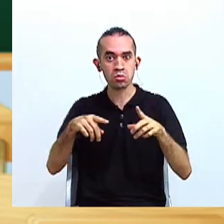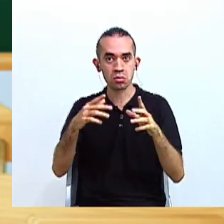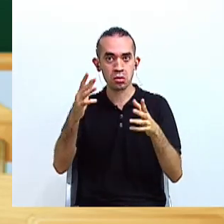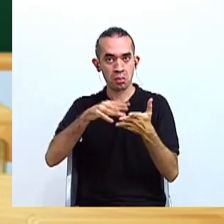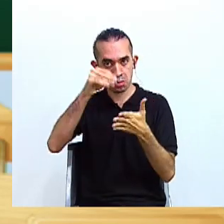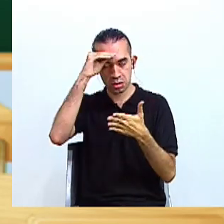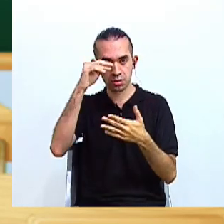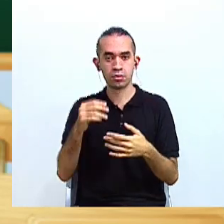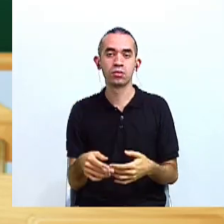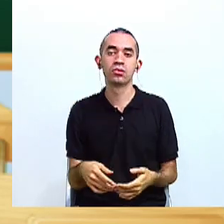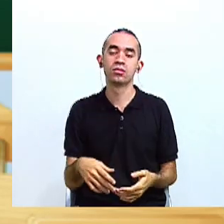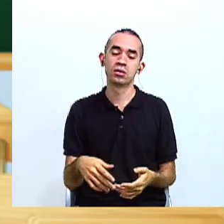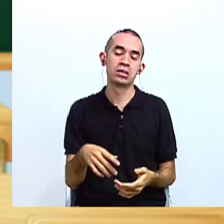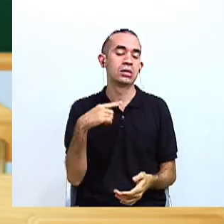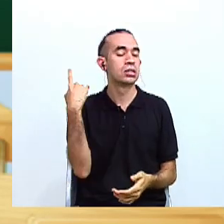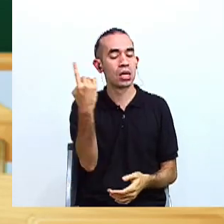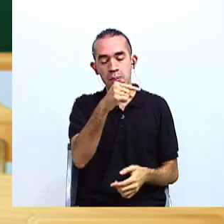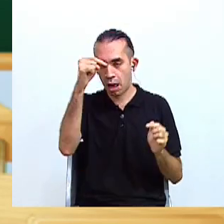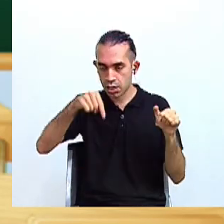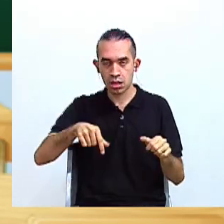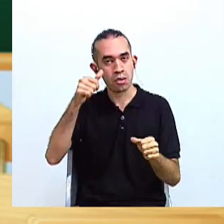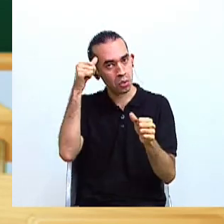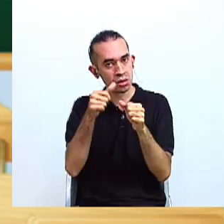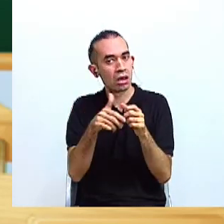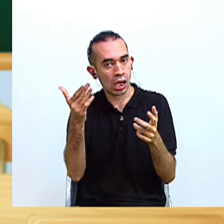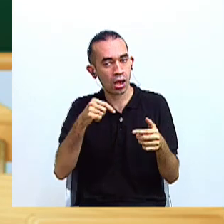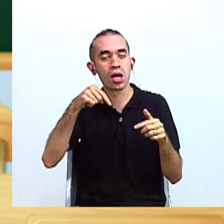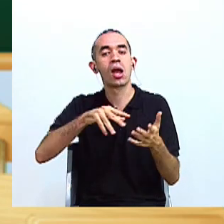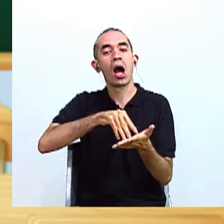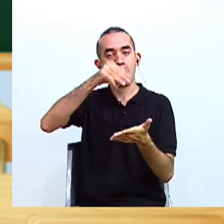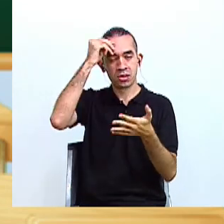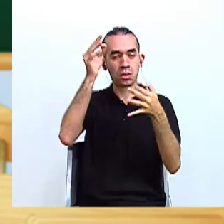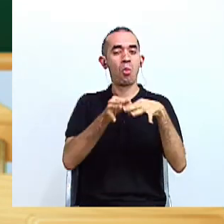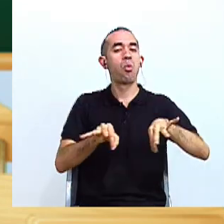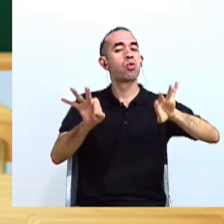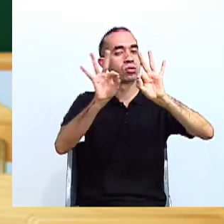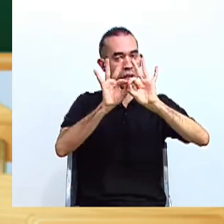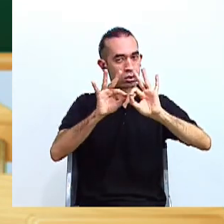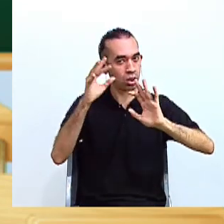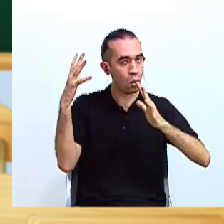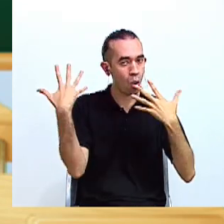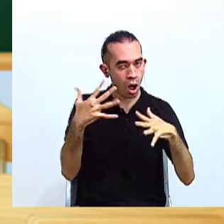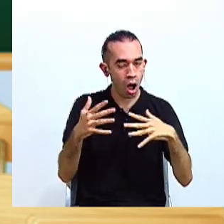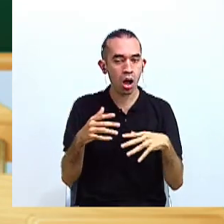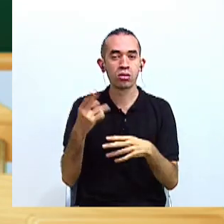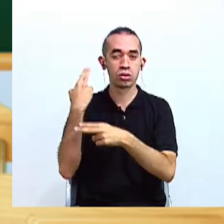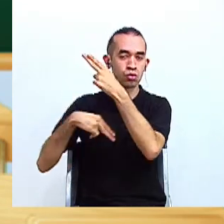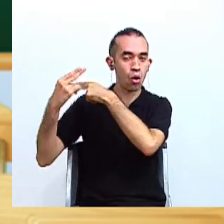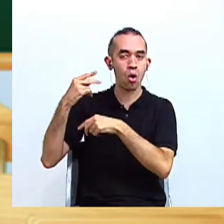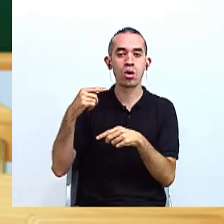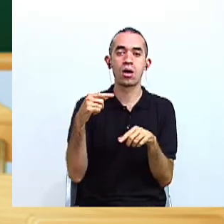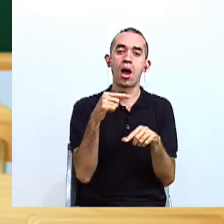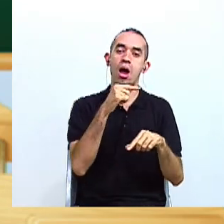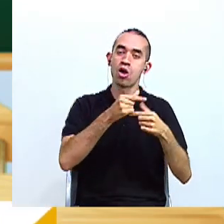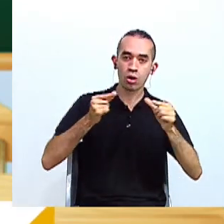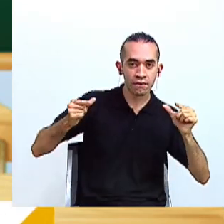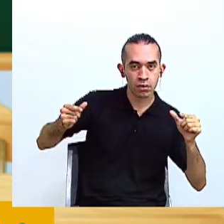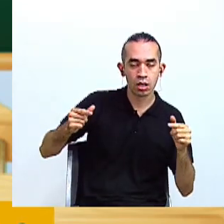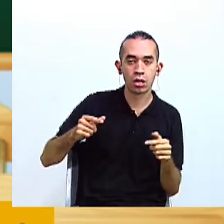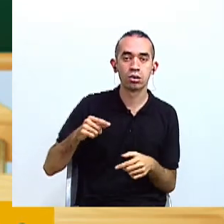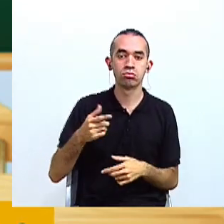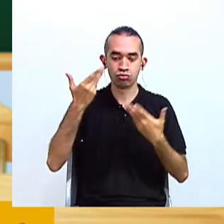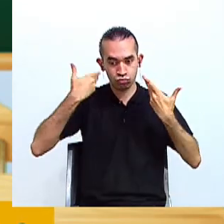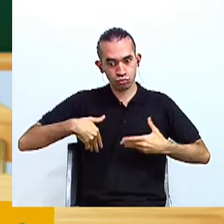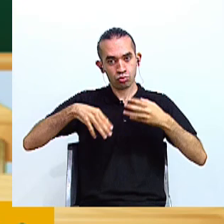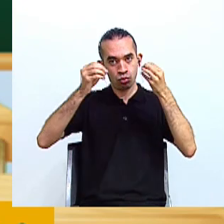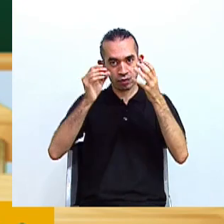que aquí tendrán siempre un espacio de aprendizaje significativo y muy rico en historia y geografía. Soy Osvaldo Sancho, su